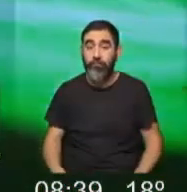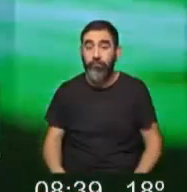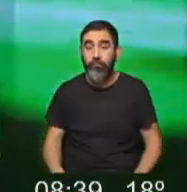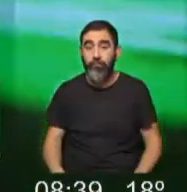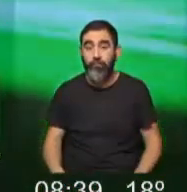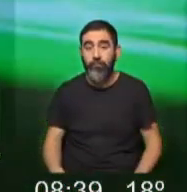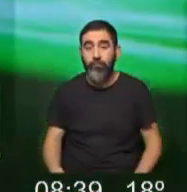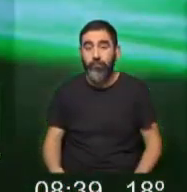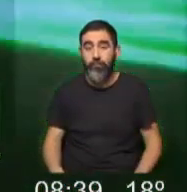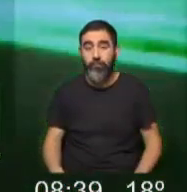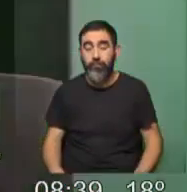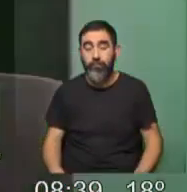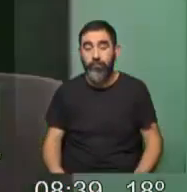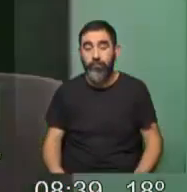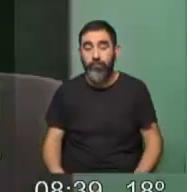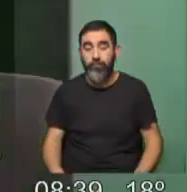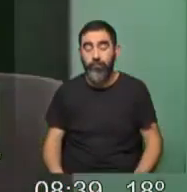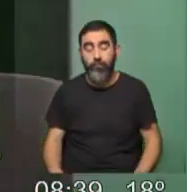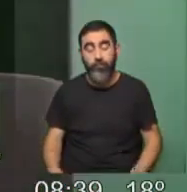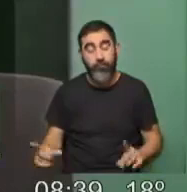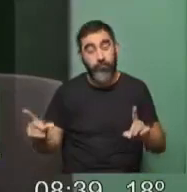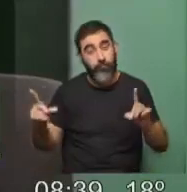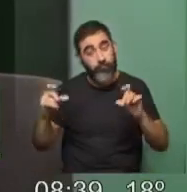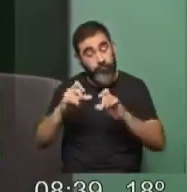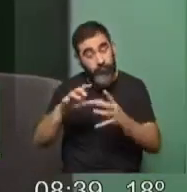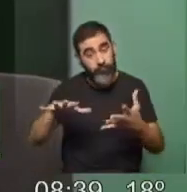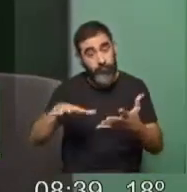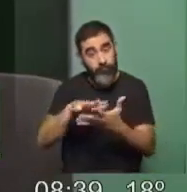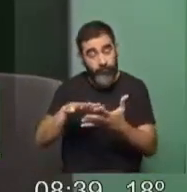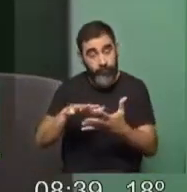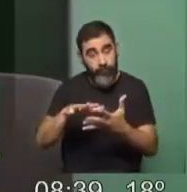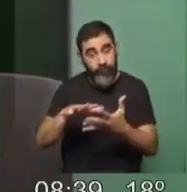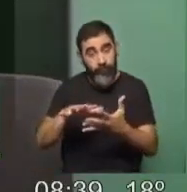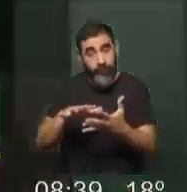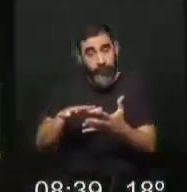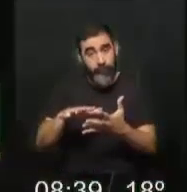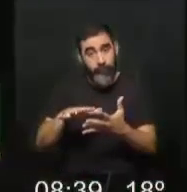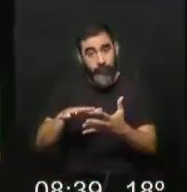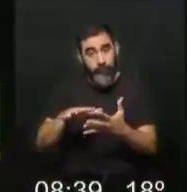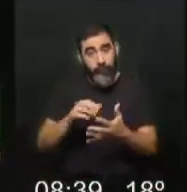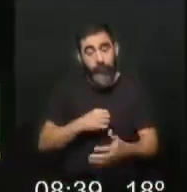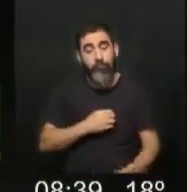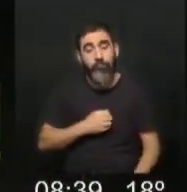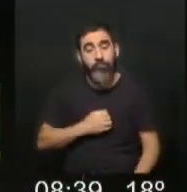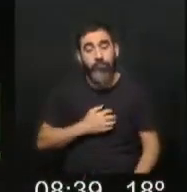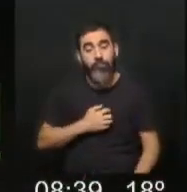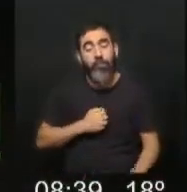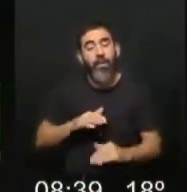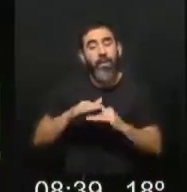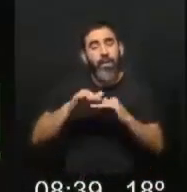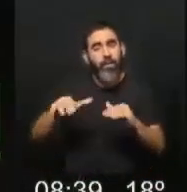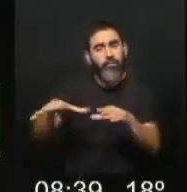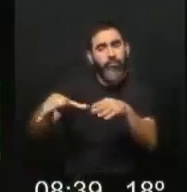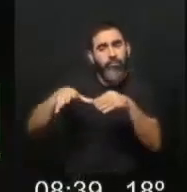Tremendo. Sí. Temas duros y que además tú estuviste trabajando. Alguno, por lo menos No, detectado. no, no, está bien. ¿Y esos niños son